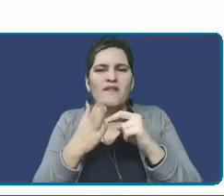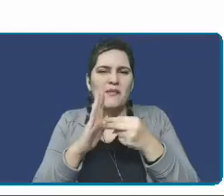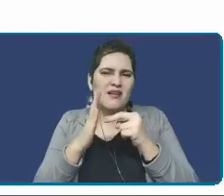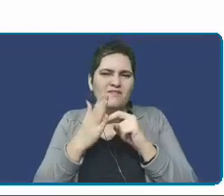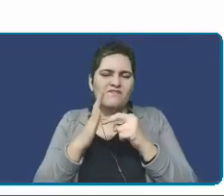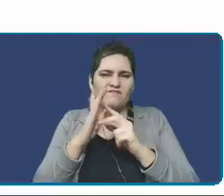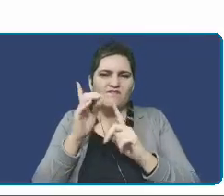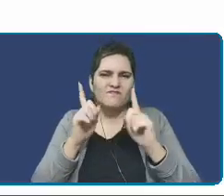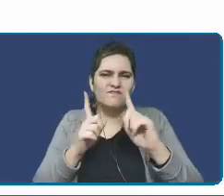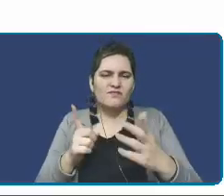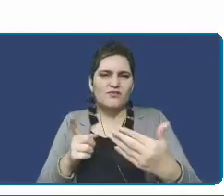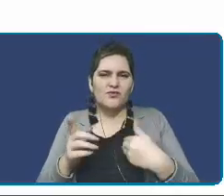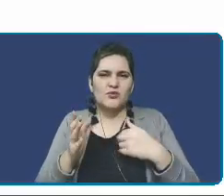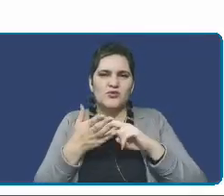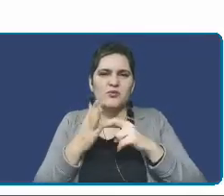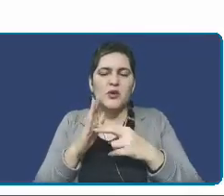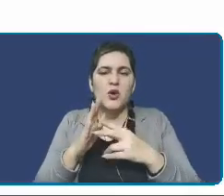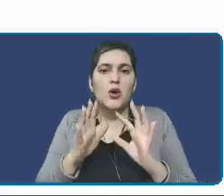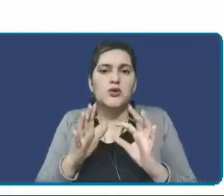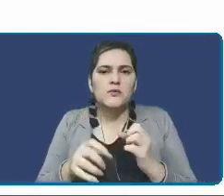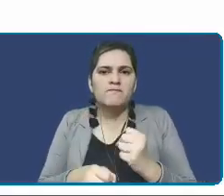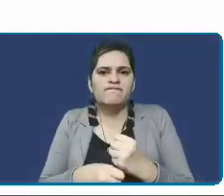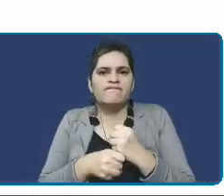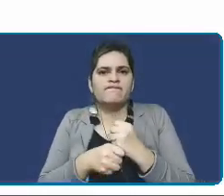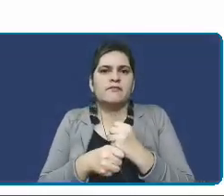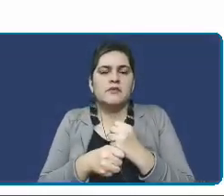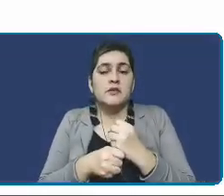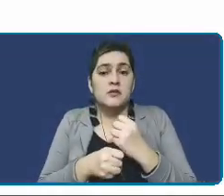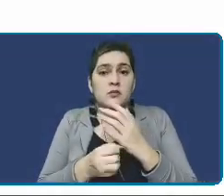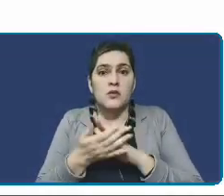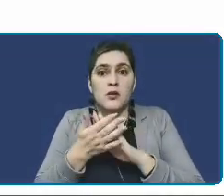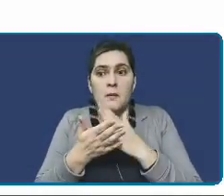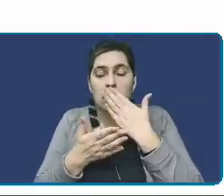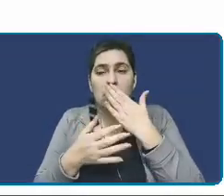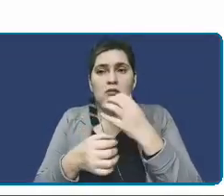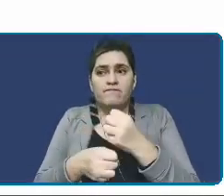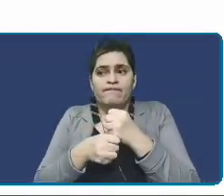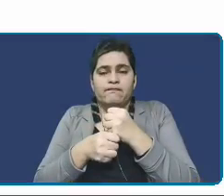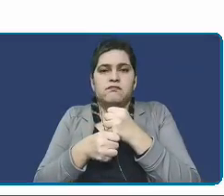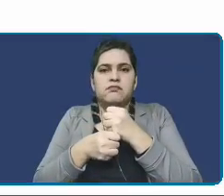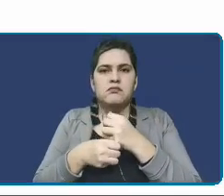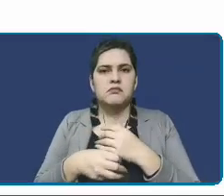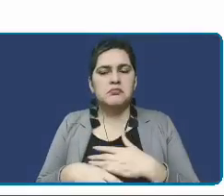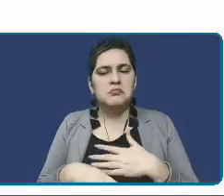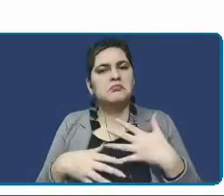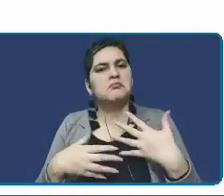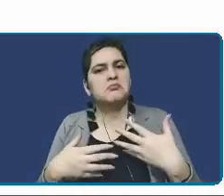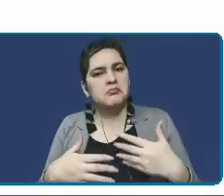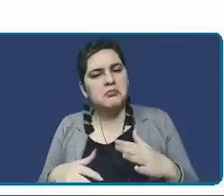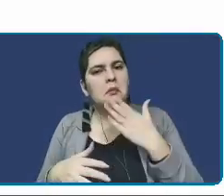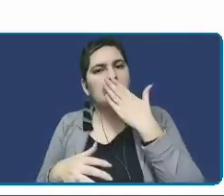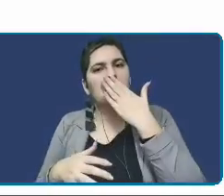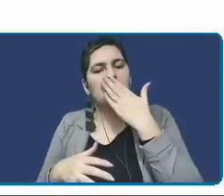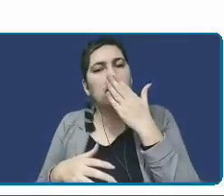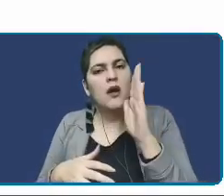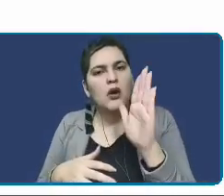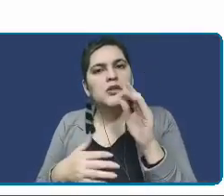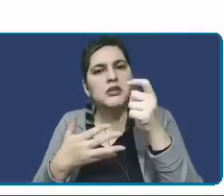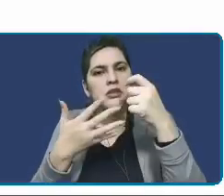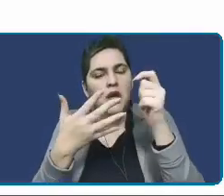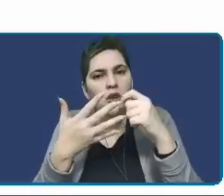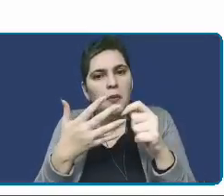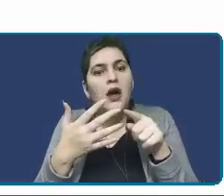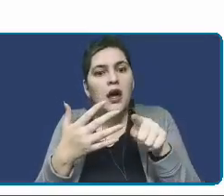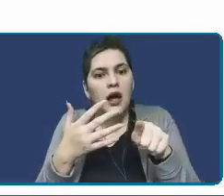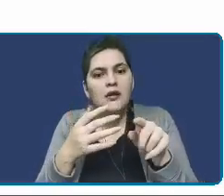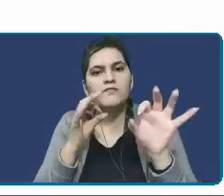una constipación y a lo mejor mejorando la constipación se mejoran estos síntomas por una relación directa, pero no porque